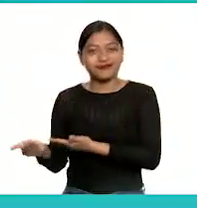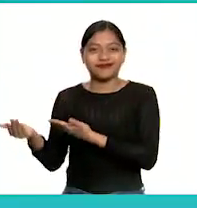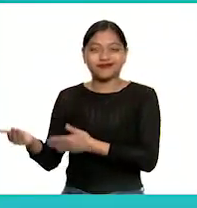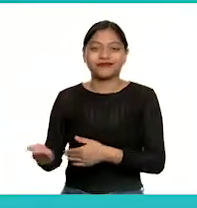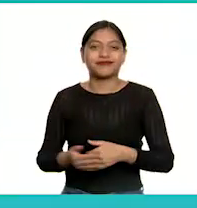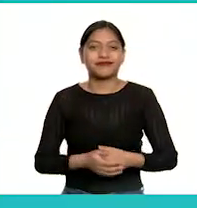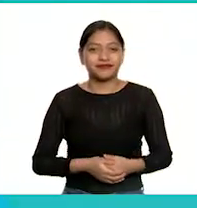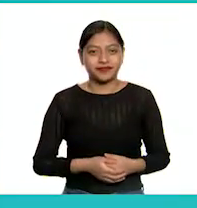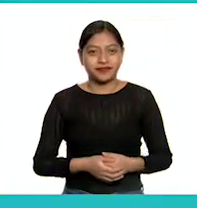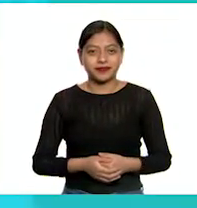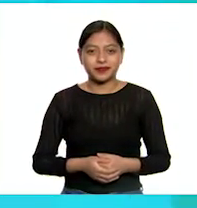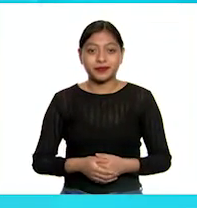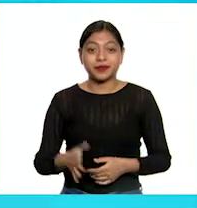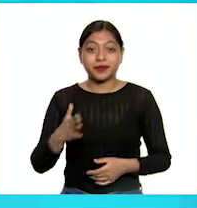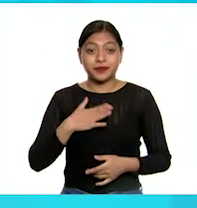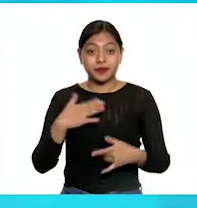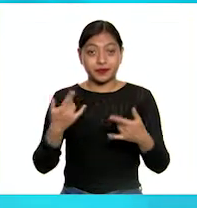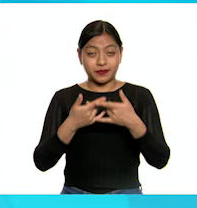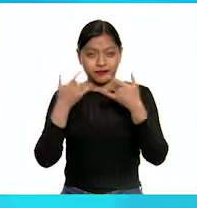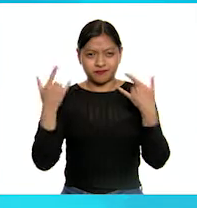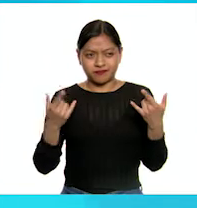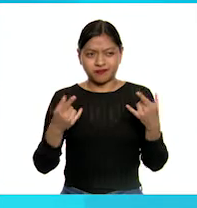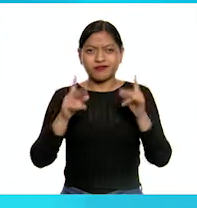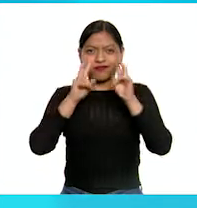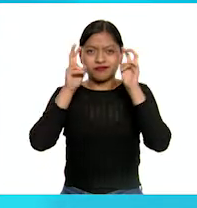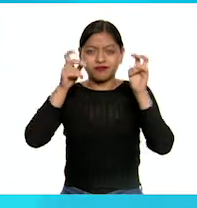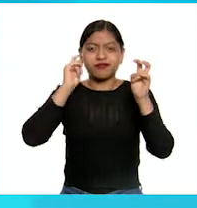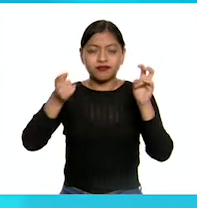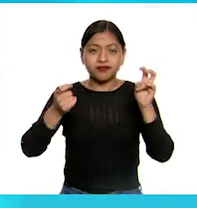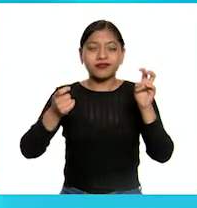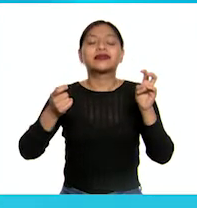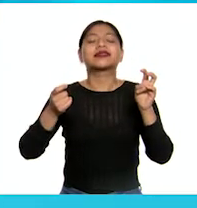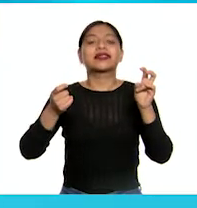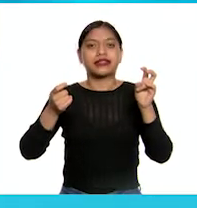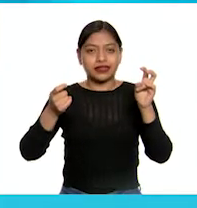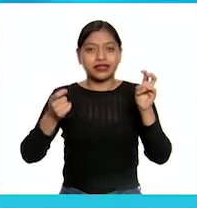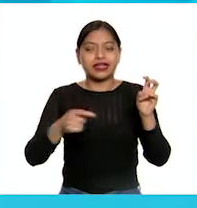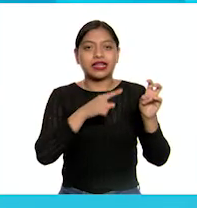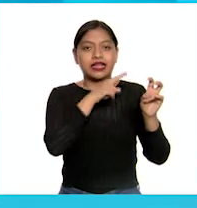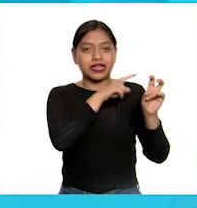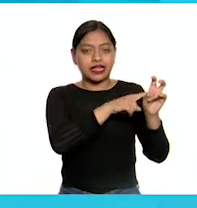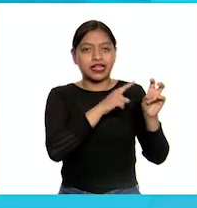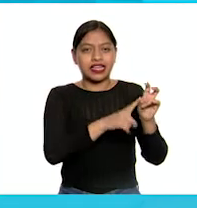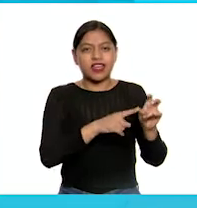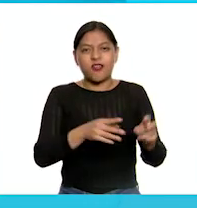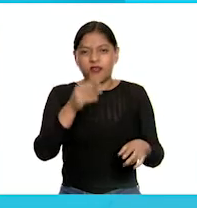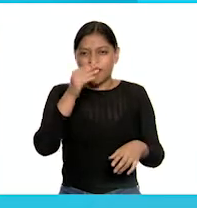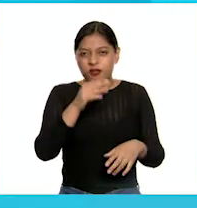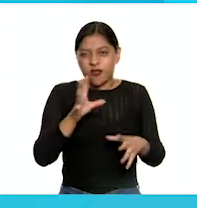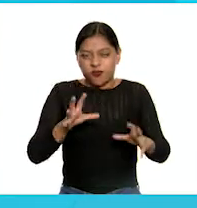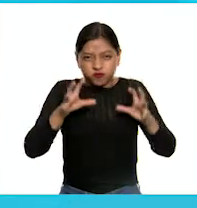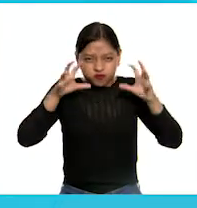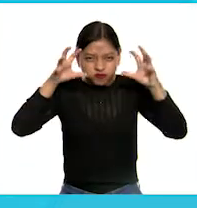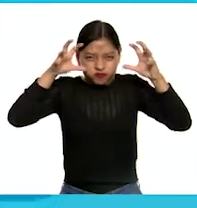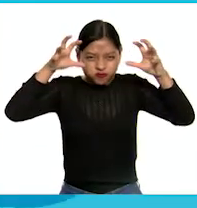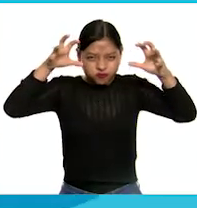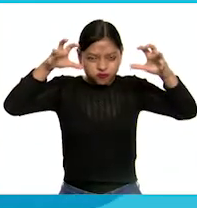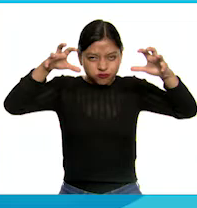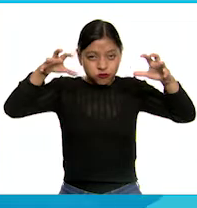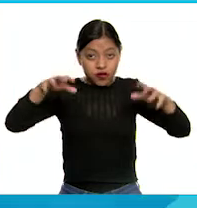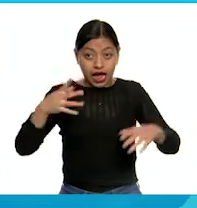ver. Mi cuento trata de un kraken al cual le temen